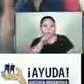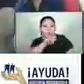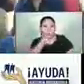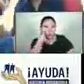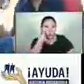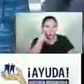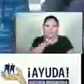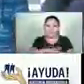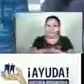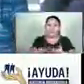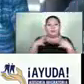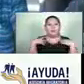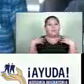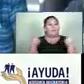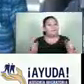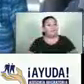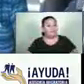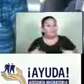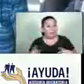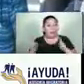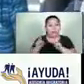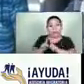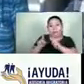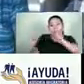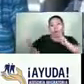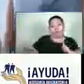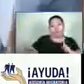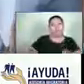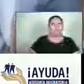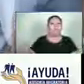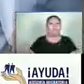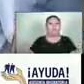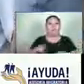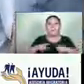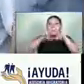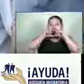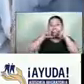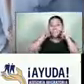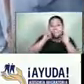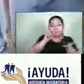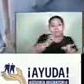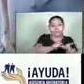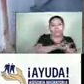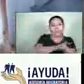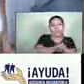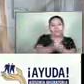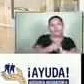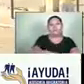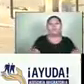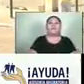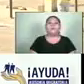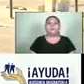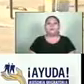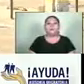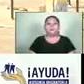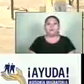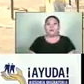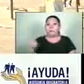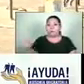protocolo establecido, que consiste en mantener el distanciamiento físico, hacer uso del alcohol gel y el cubrebocas. Más que